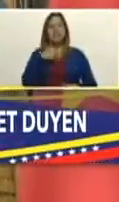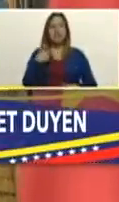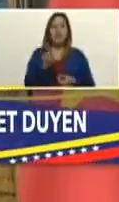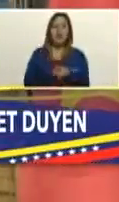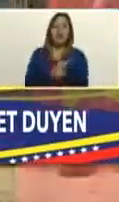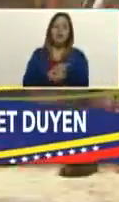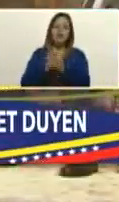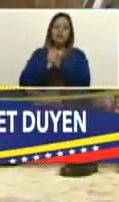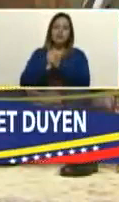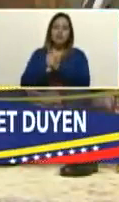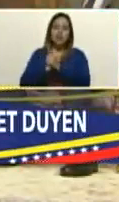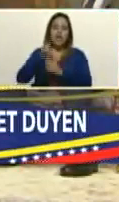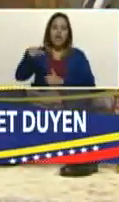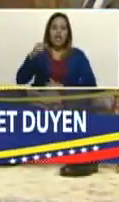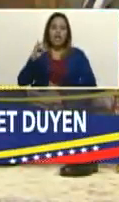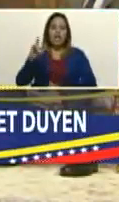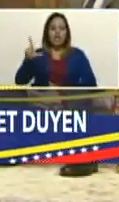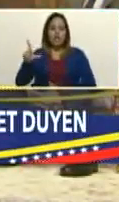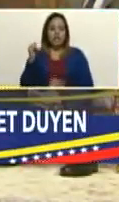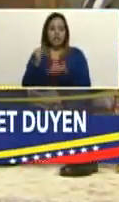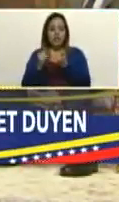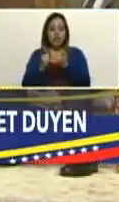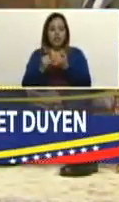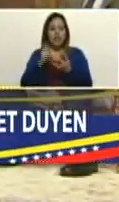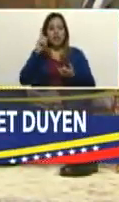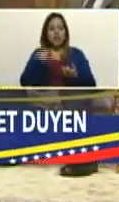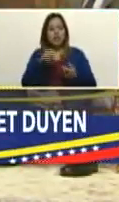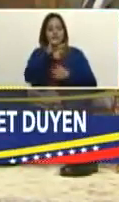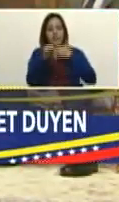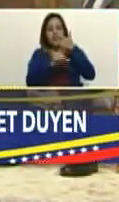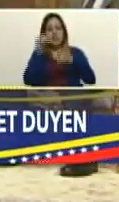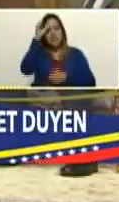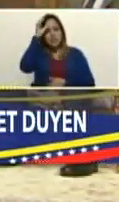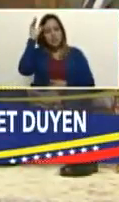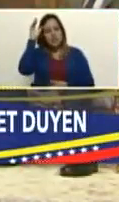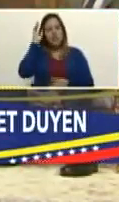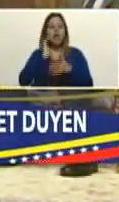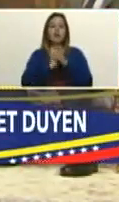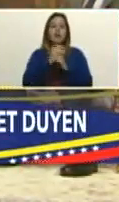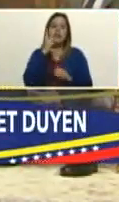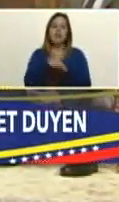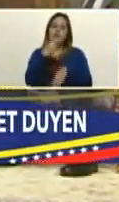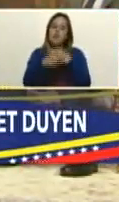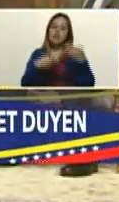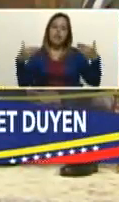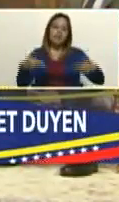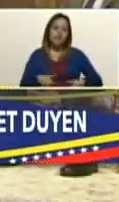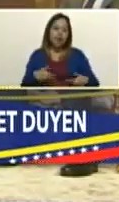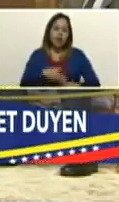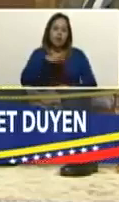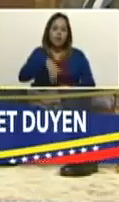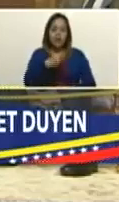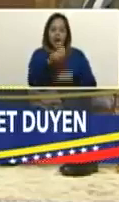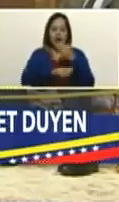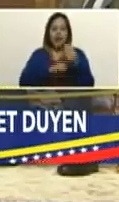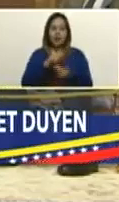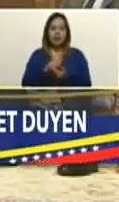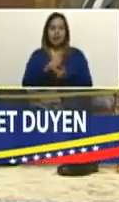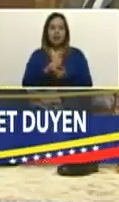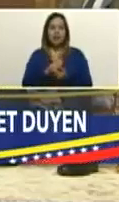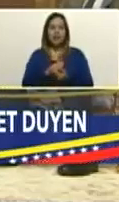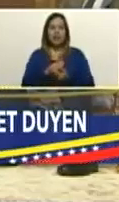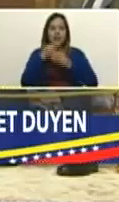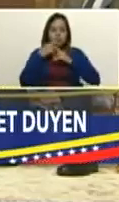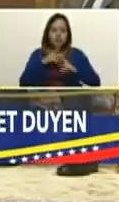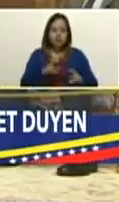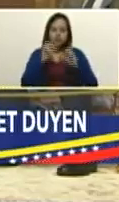Gil, señora vicecanciller, querida compañera Tatiana, tenemos que hacer un gran esfuerzo para convertirla en